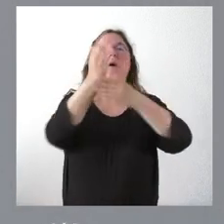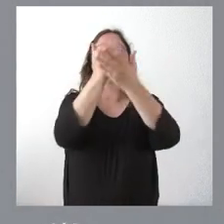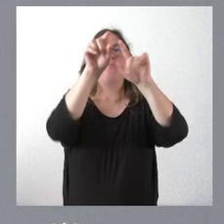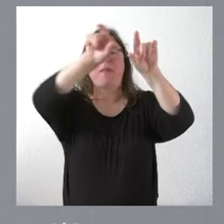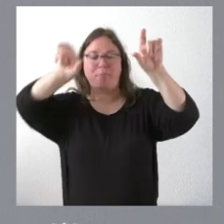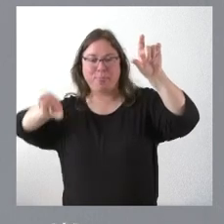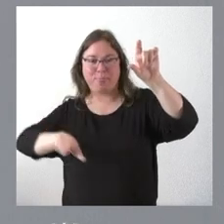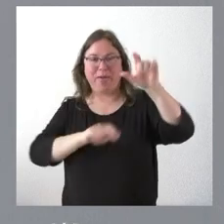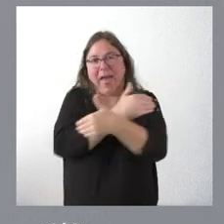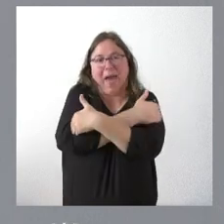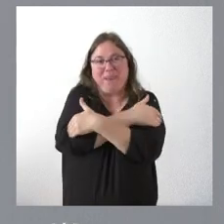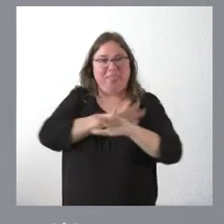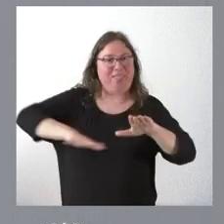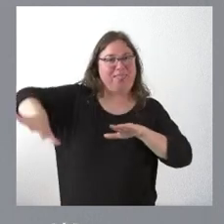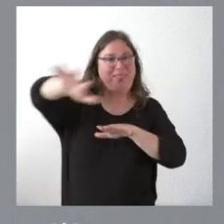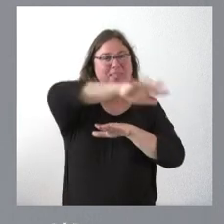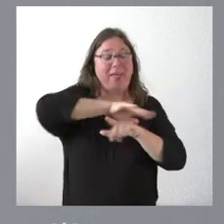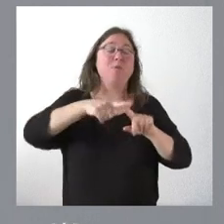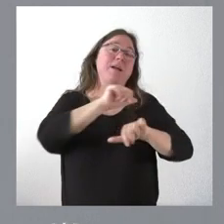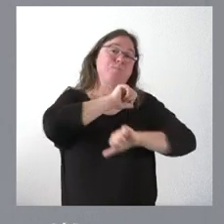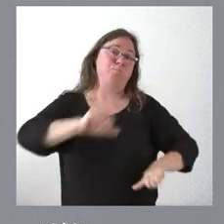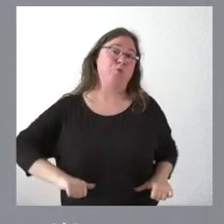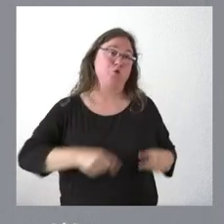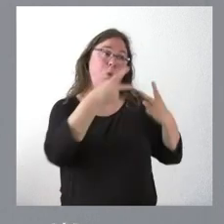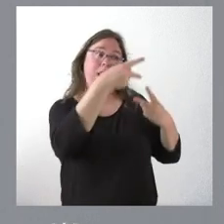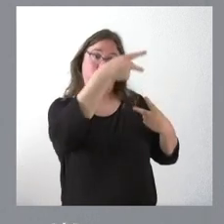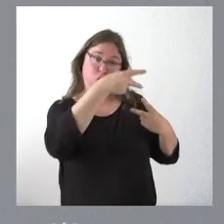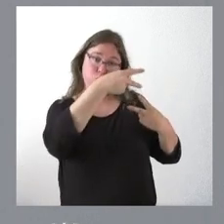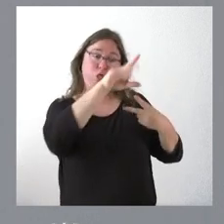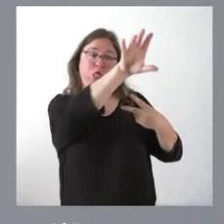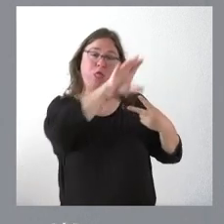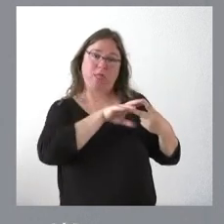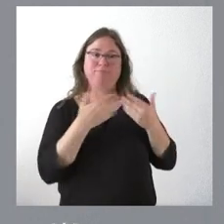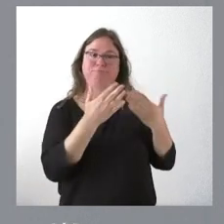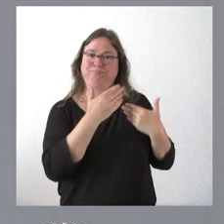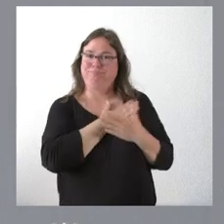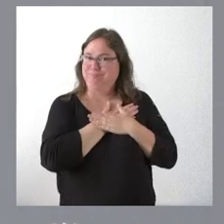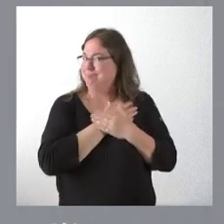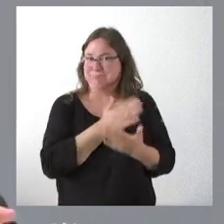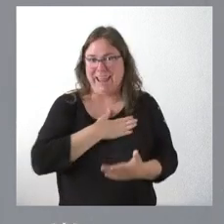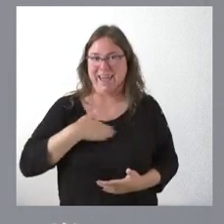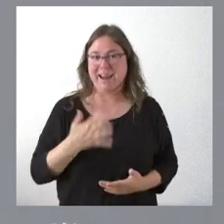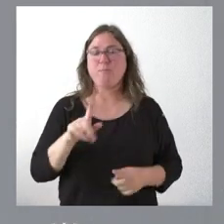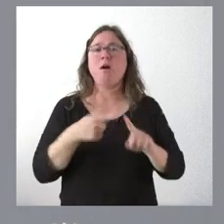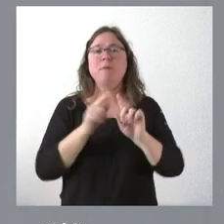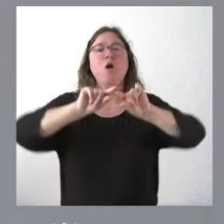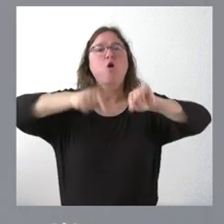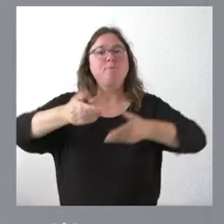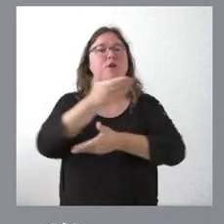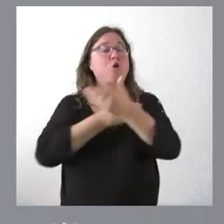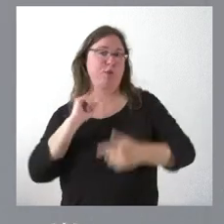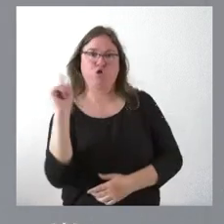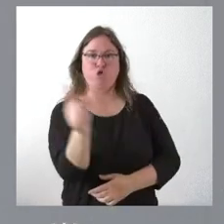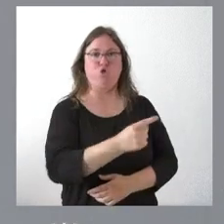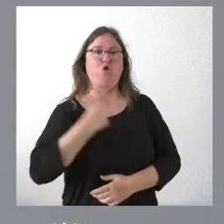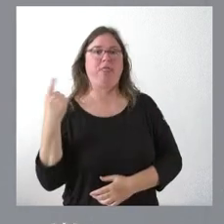está abrazado también por 2 regiones portuguesas con las que queremos tener también una relación extraordinaria y tenemos también convenios de colaboración con todas ellas.